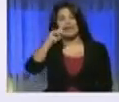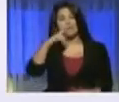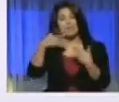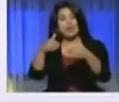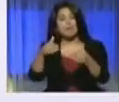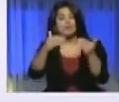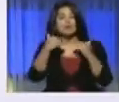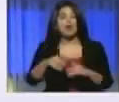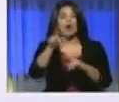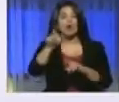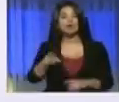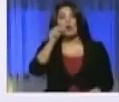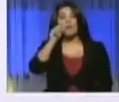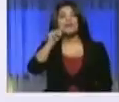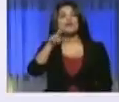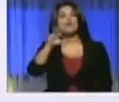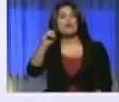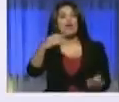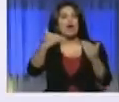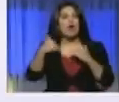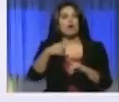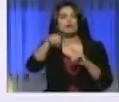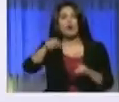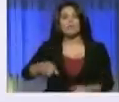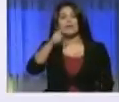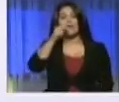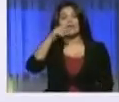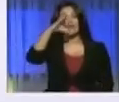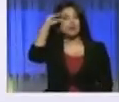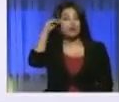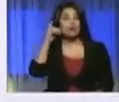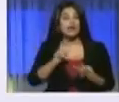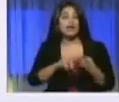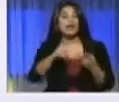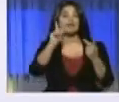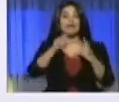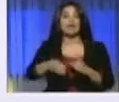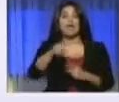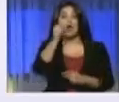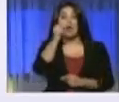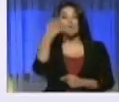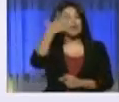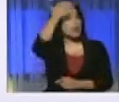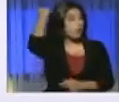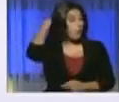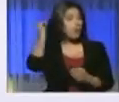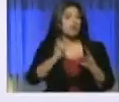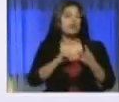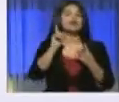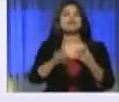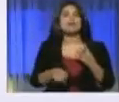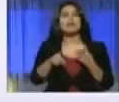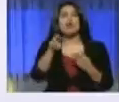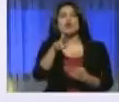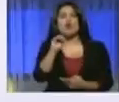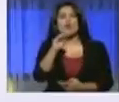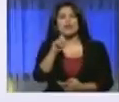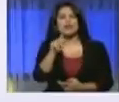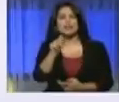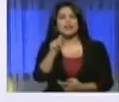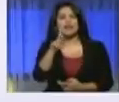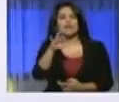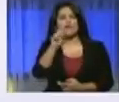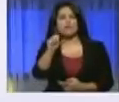Pablo Neruda, Rafael Alberti, Rafael Correa, Raúl Castro Ruz, Robert Mugabe, Robert Redford, Salvador